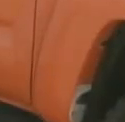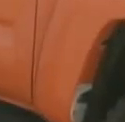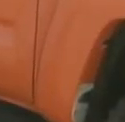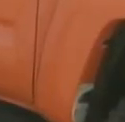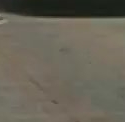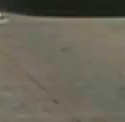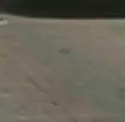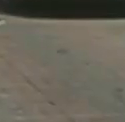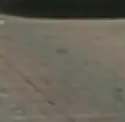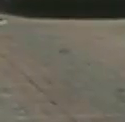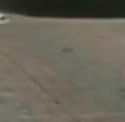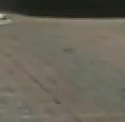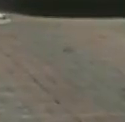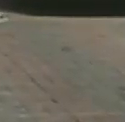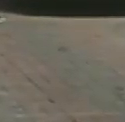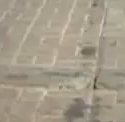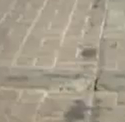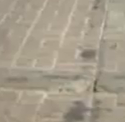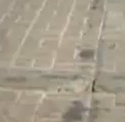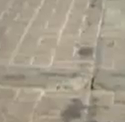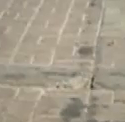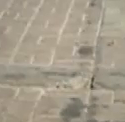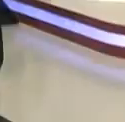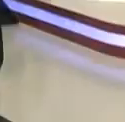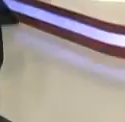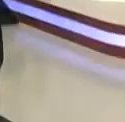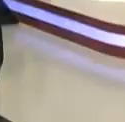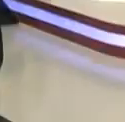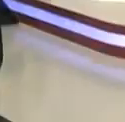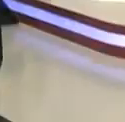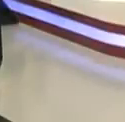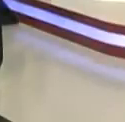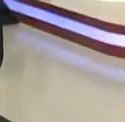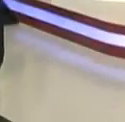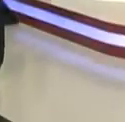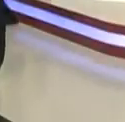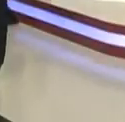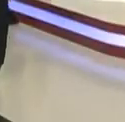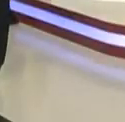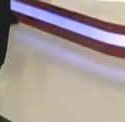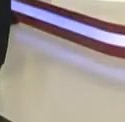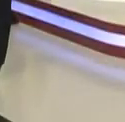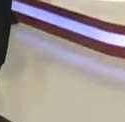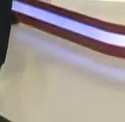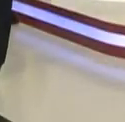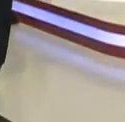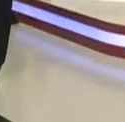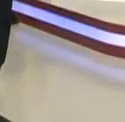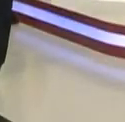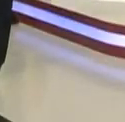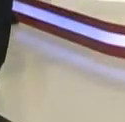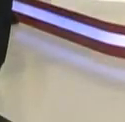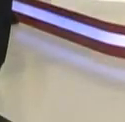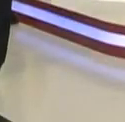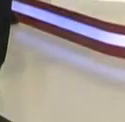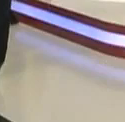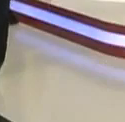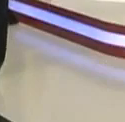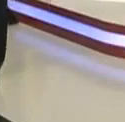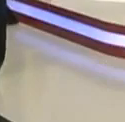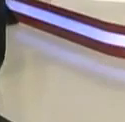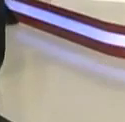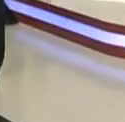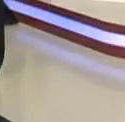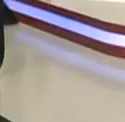esfuerzo para poder derrotar el COVID-19. Bueno, con esta información nos despedimos. Recordemos que estas